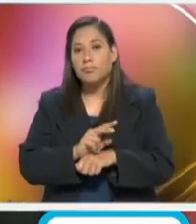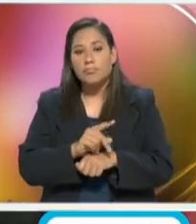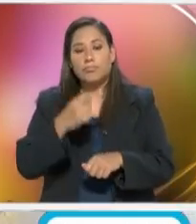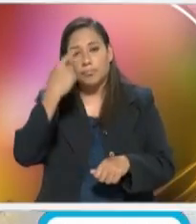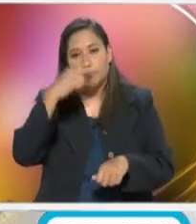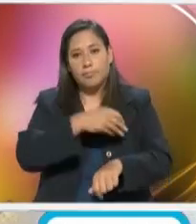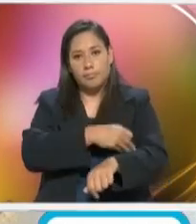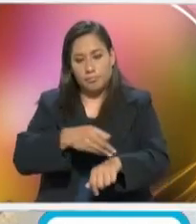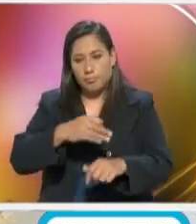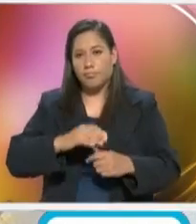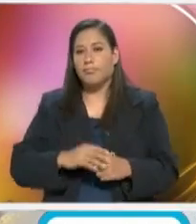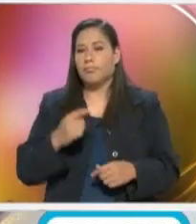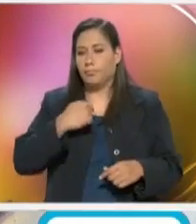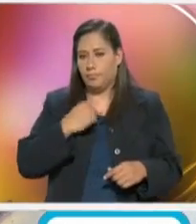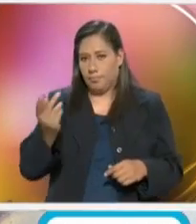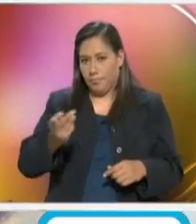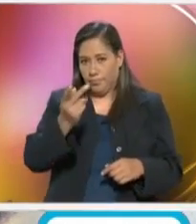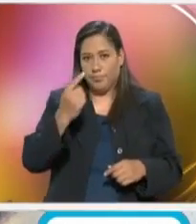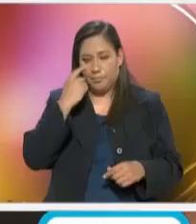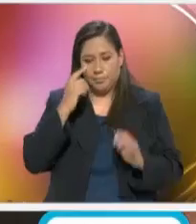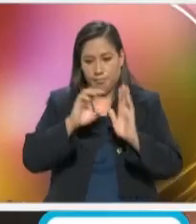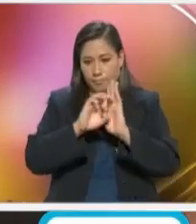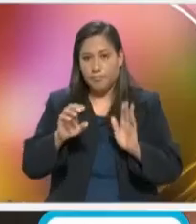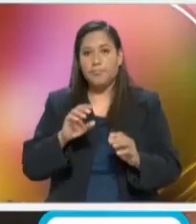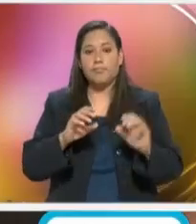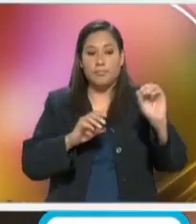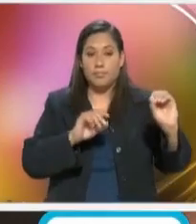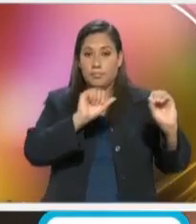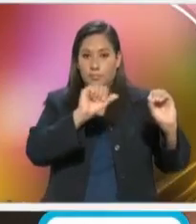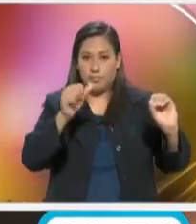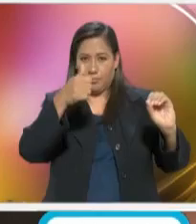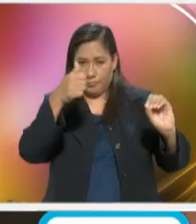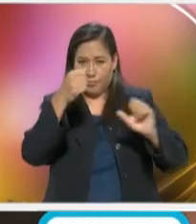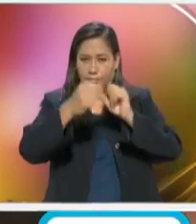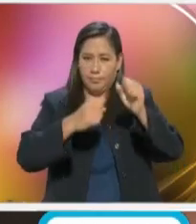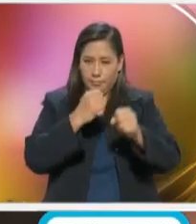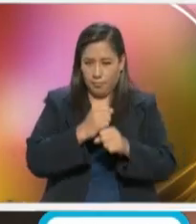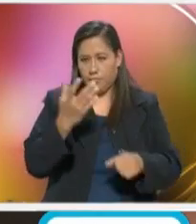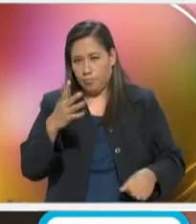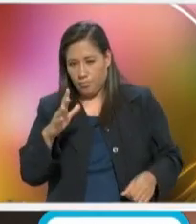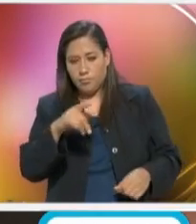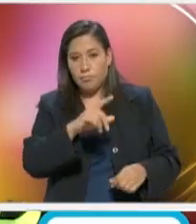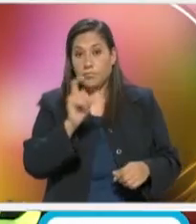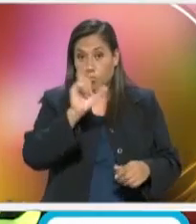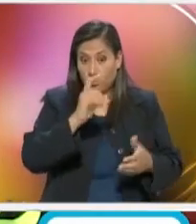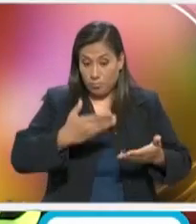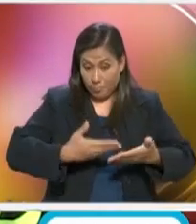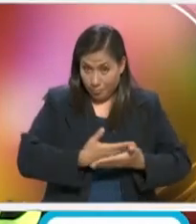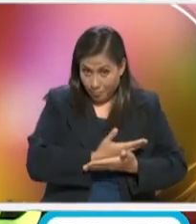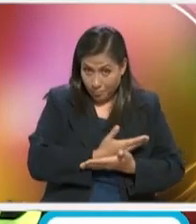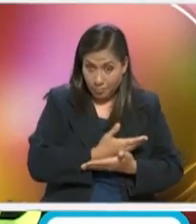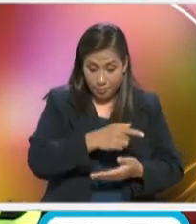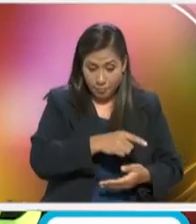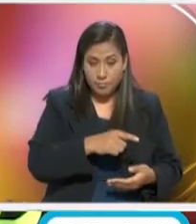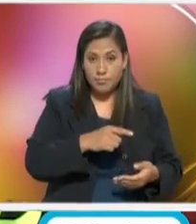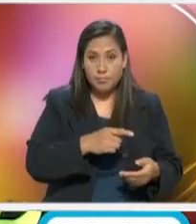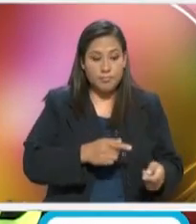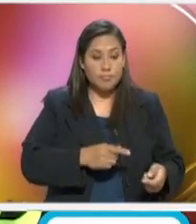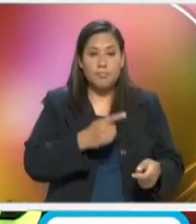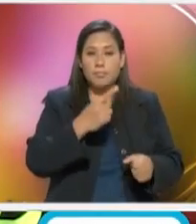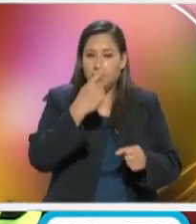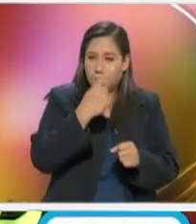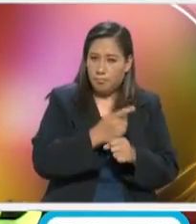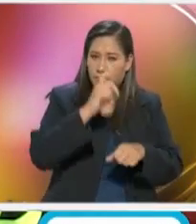las familias. Te voy a hacer una pregunta, Edgar. Por ejemplo, durante la primera infancia, estás hablando del momento del nacimiento, Así es. que es el primer día de